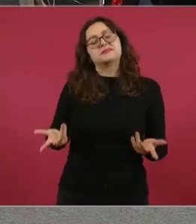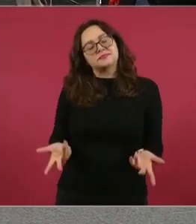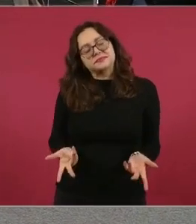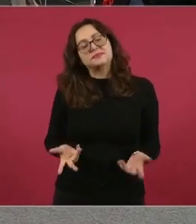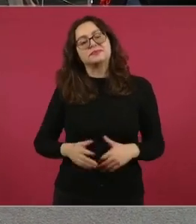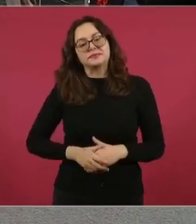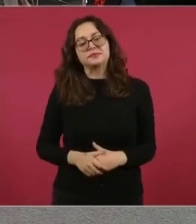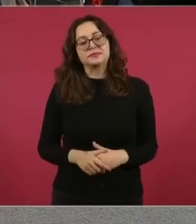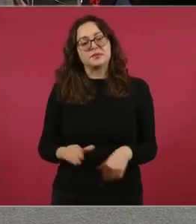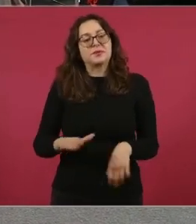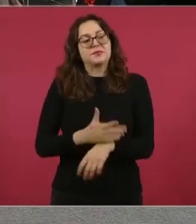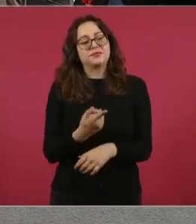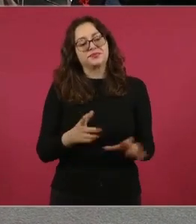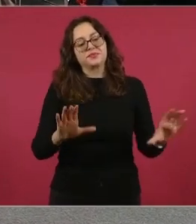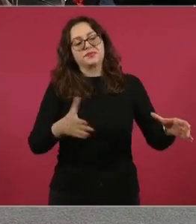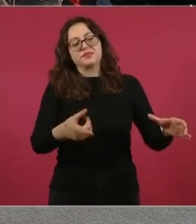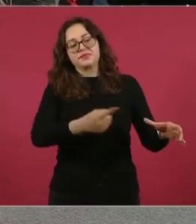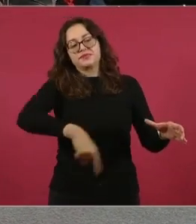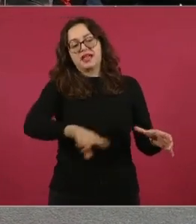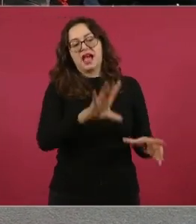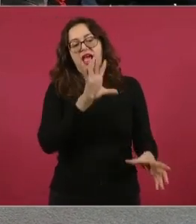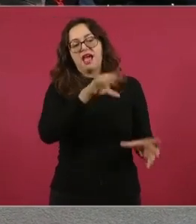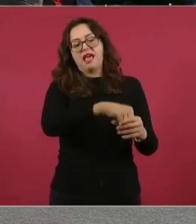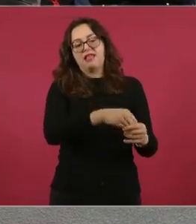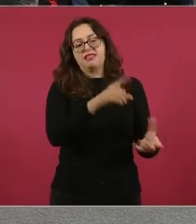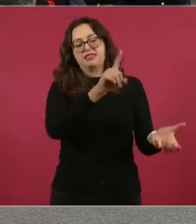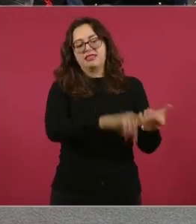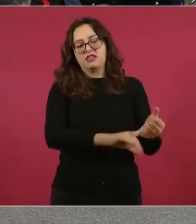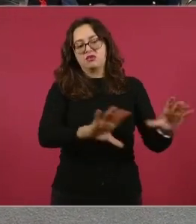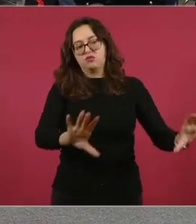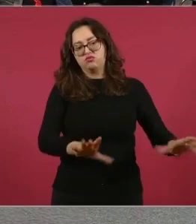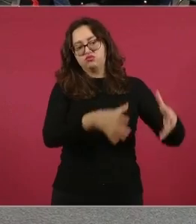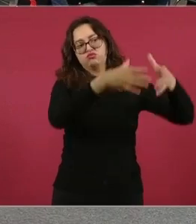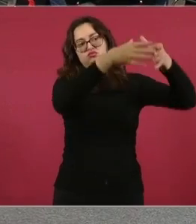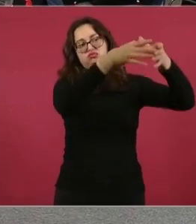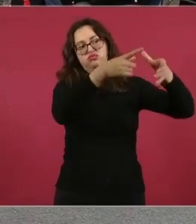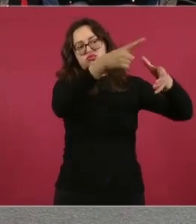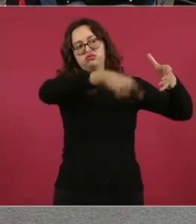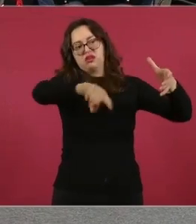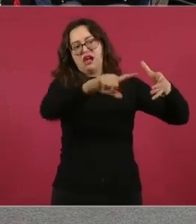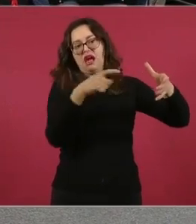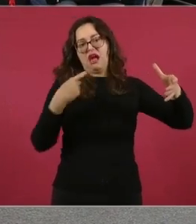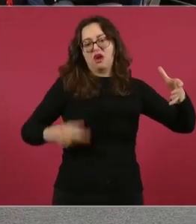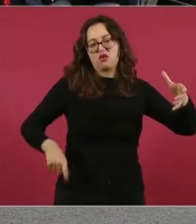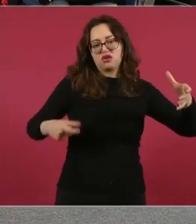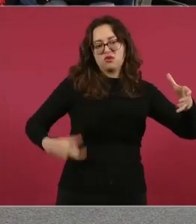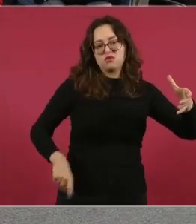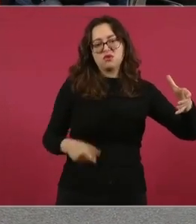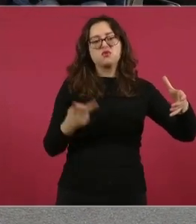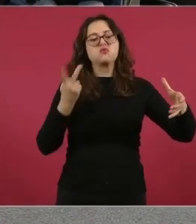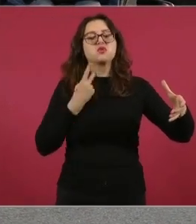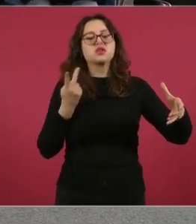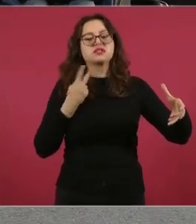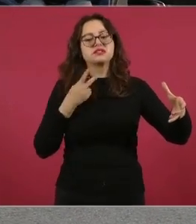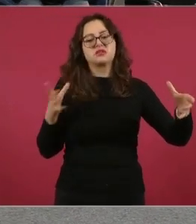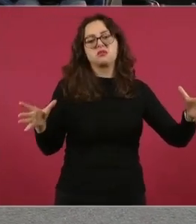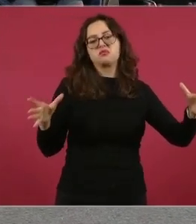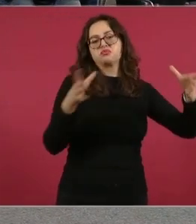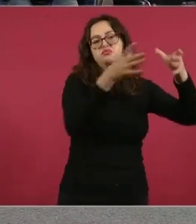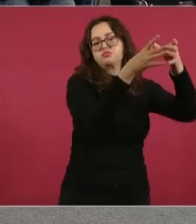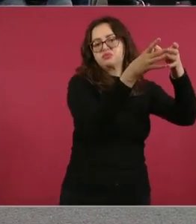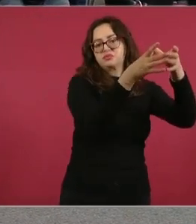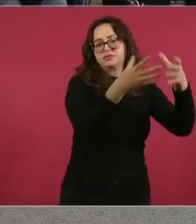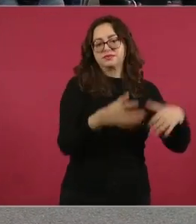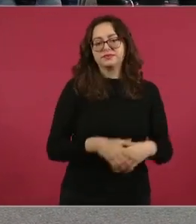que forman parte de la cúpula de poder económico, de poder político,